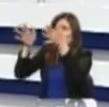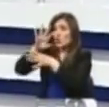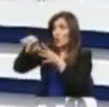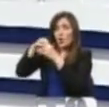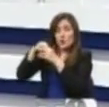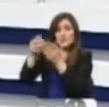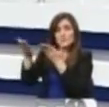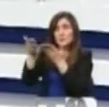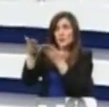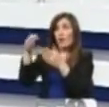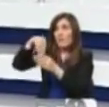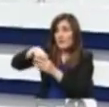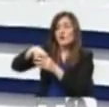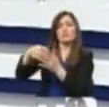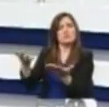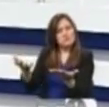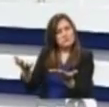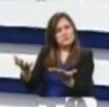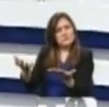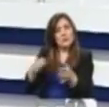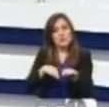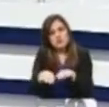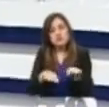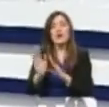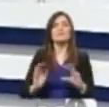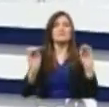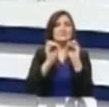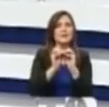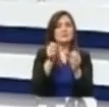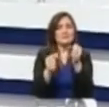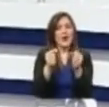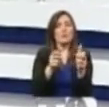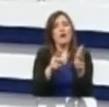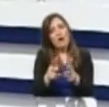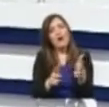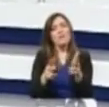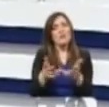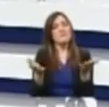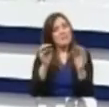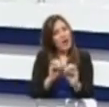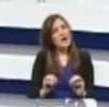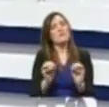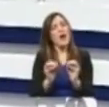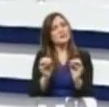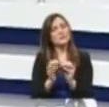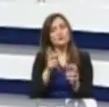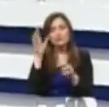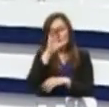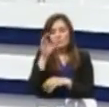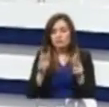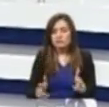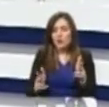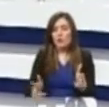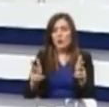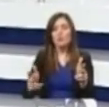en la plataforma, la utilización de esas calles se ha incrementado, obviamente. Más vehículos pasan por la zona ahora, más vehículos buscan estacionamiento en ese